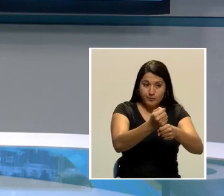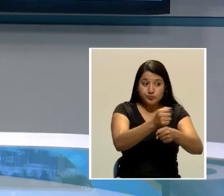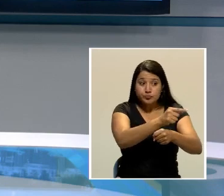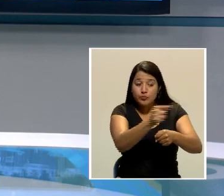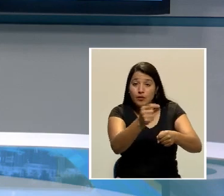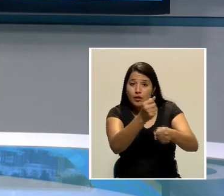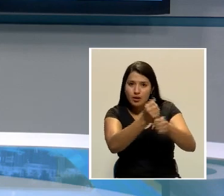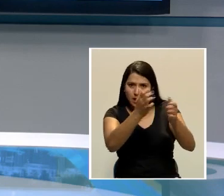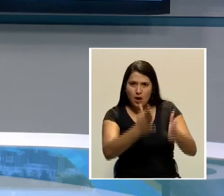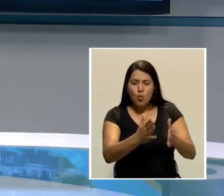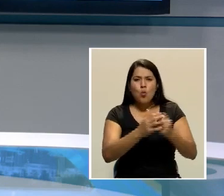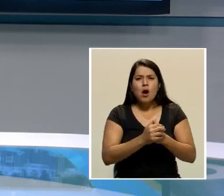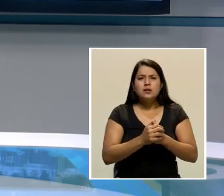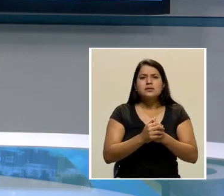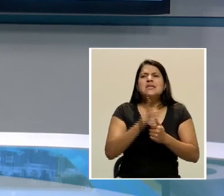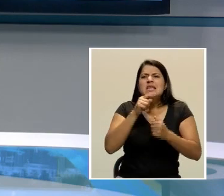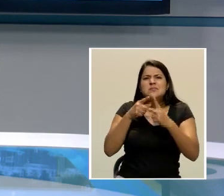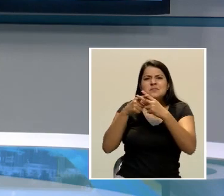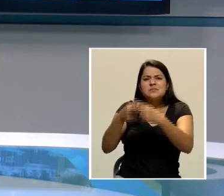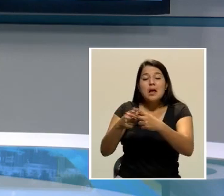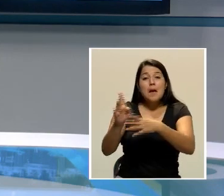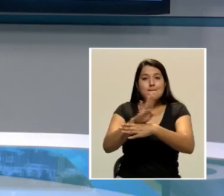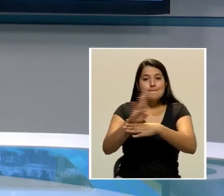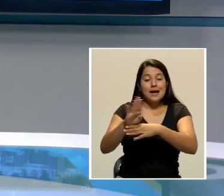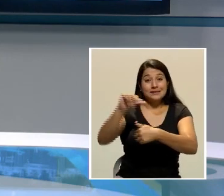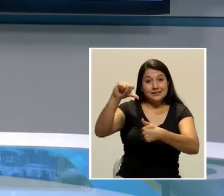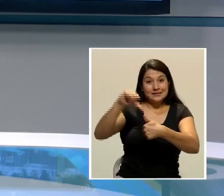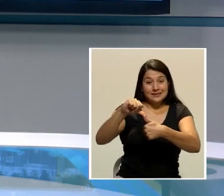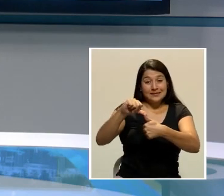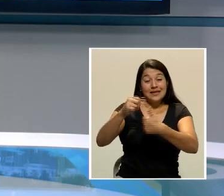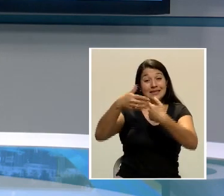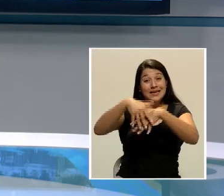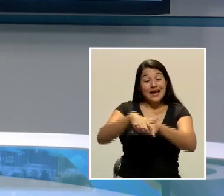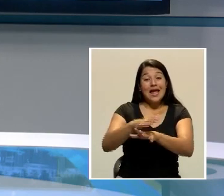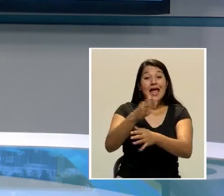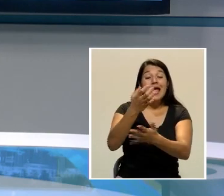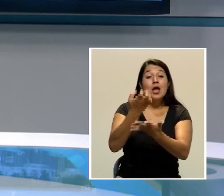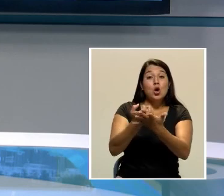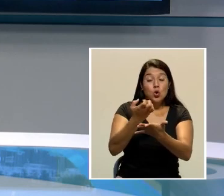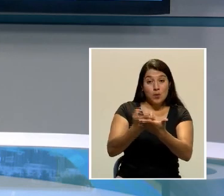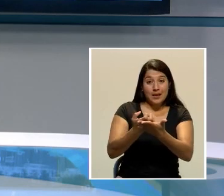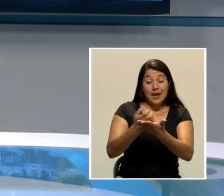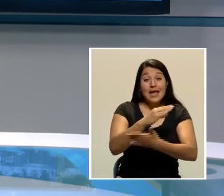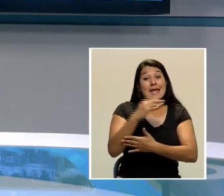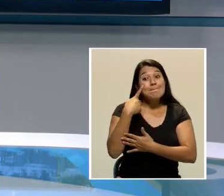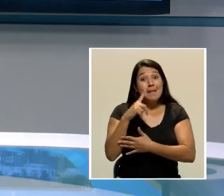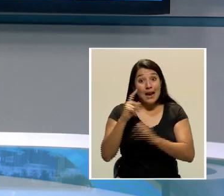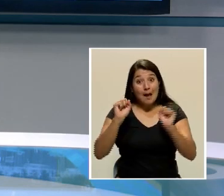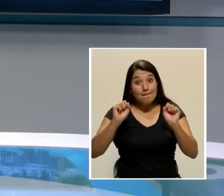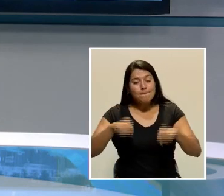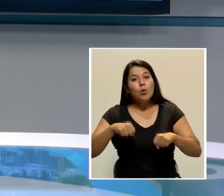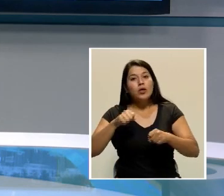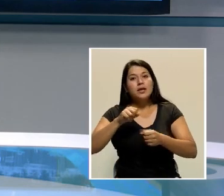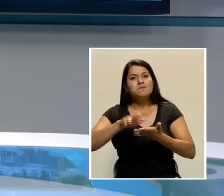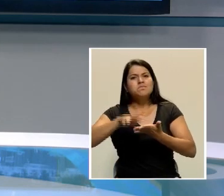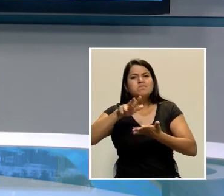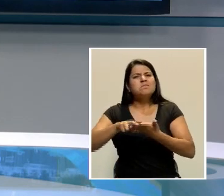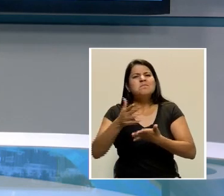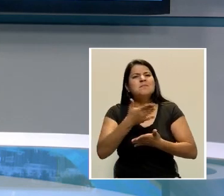un crédito del Banco Centroamericano de Integración Económica y, para concretarse, requiere que los